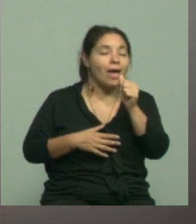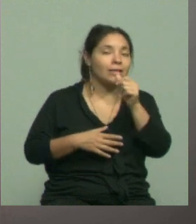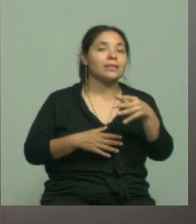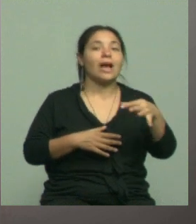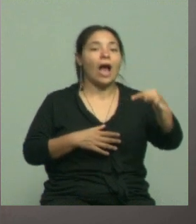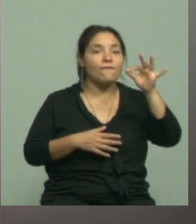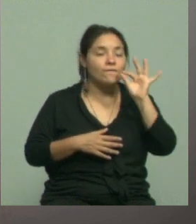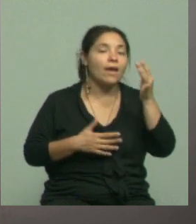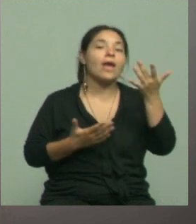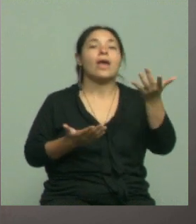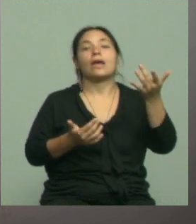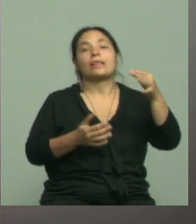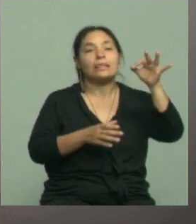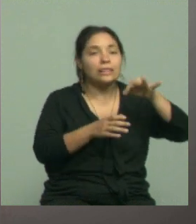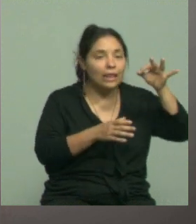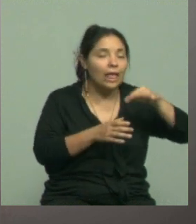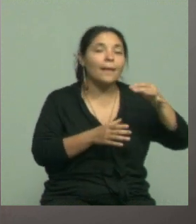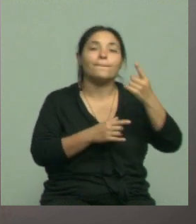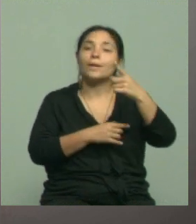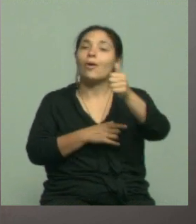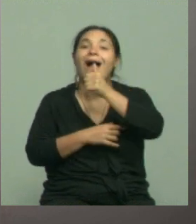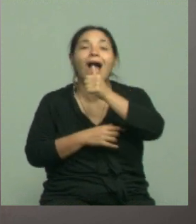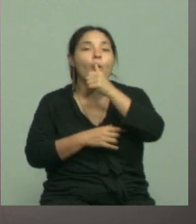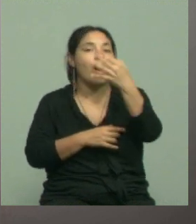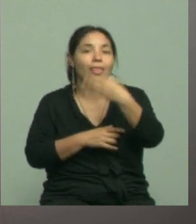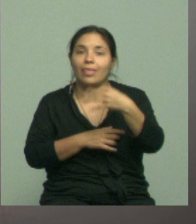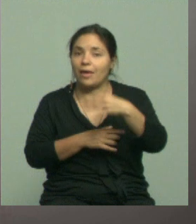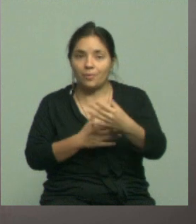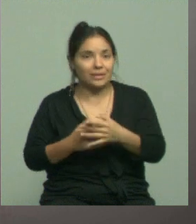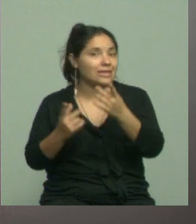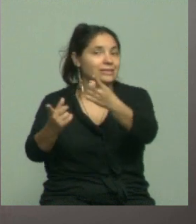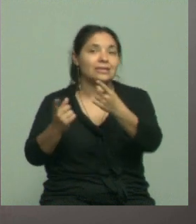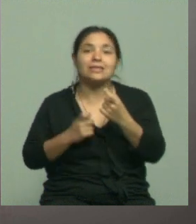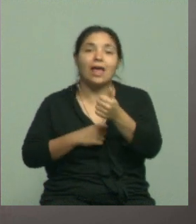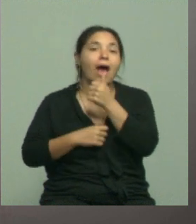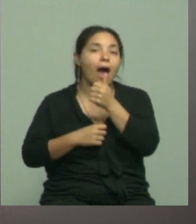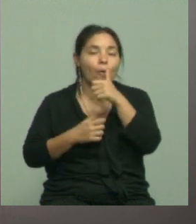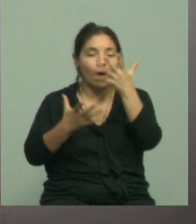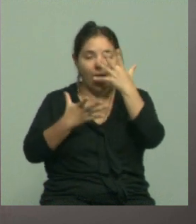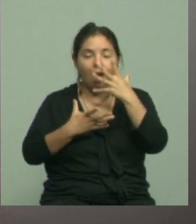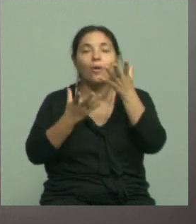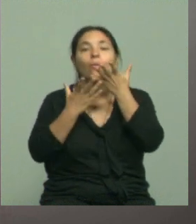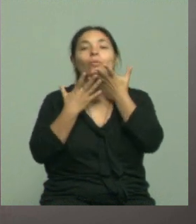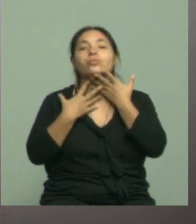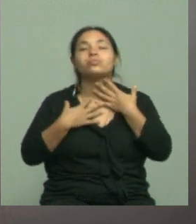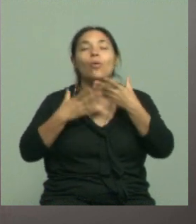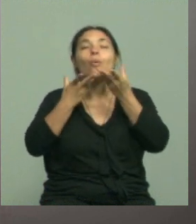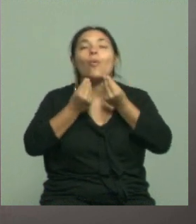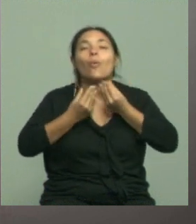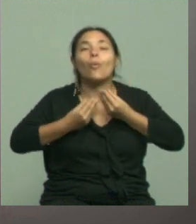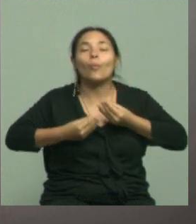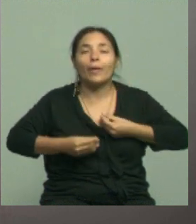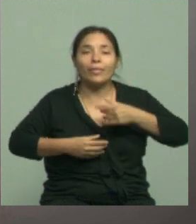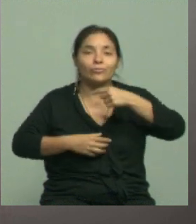pero no de agua. Agua, tal cual. Nuestro cuerpo necesita para mantener hidratada la mucosa de las vías